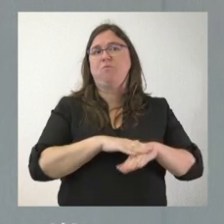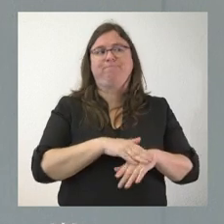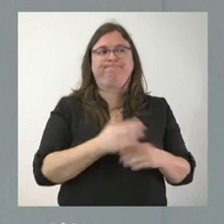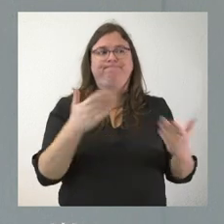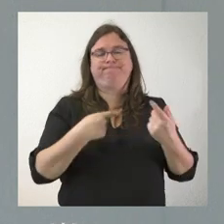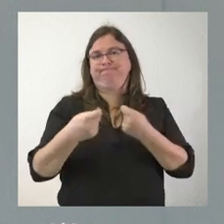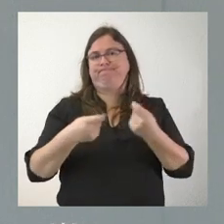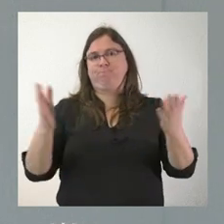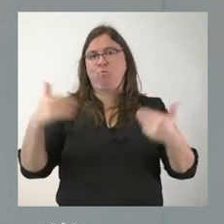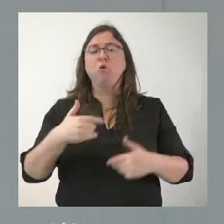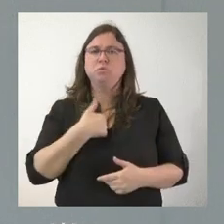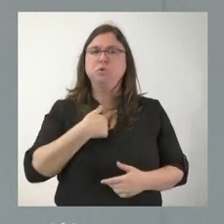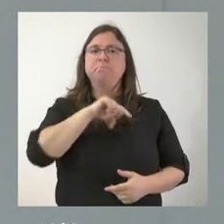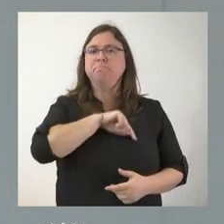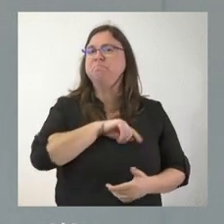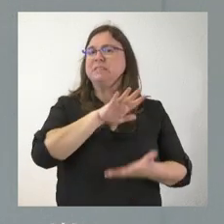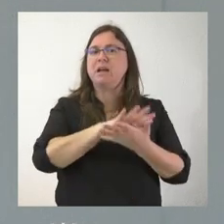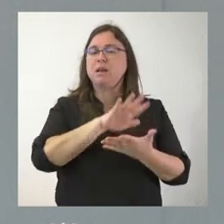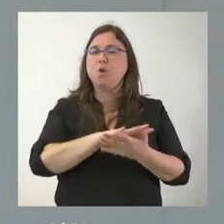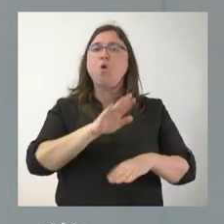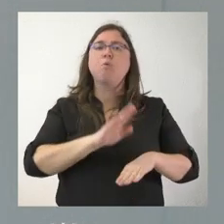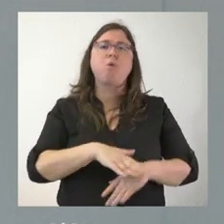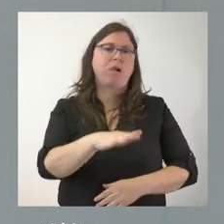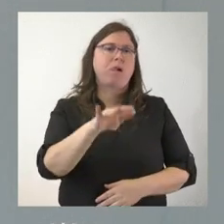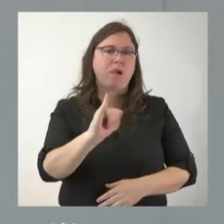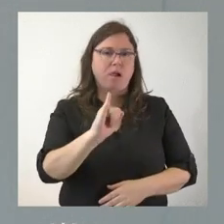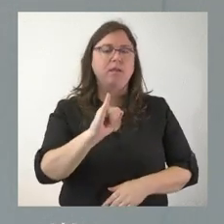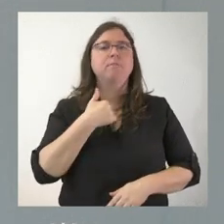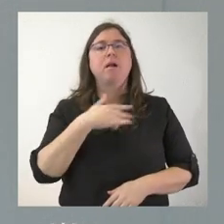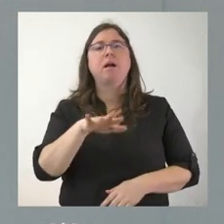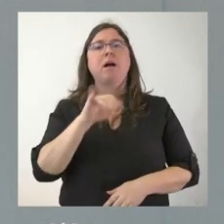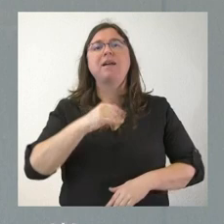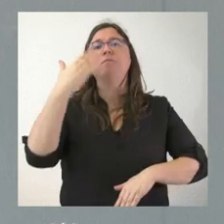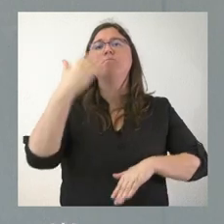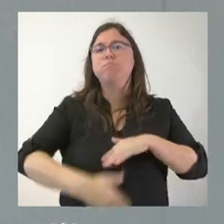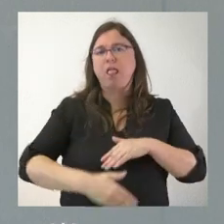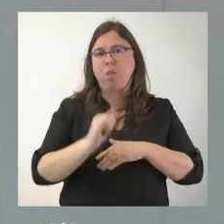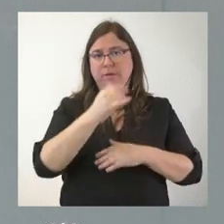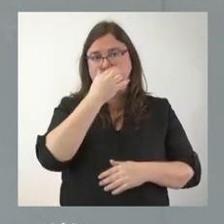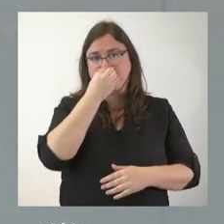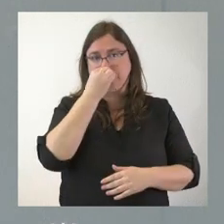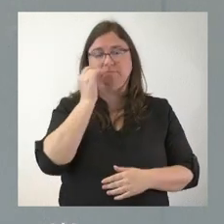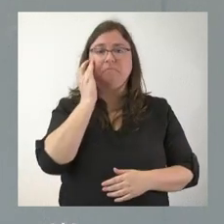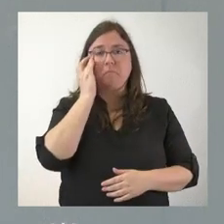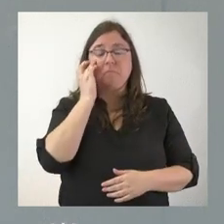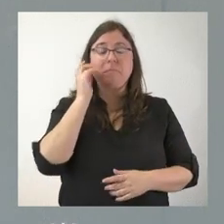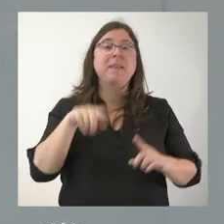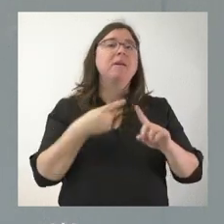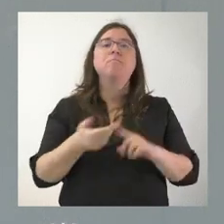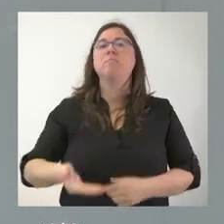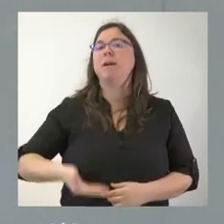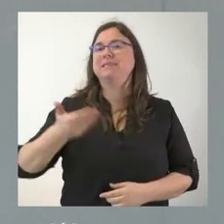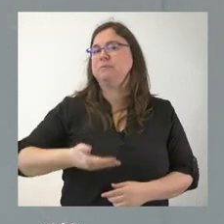pero yo tengo la tranquilidad de que se va a disponer y que se va a disponer en el plazo establecido y lo que es más importante